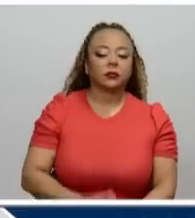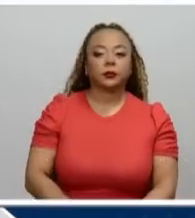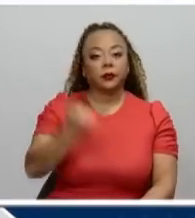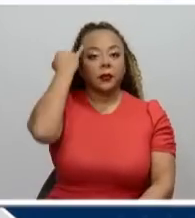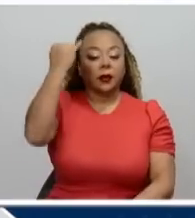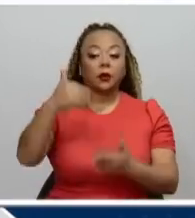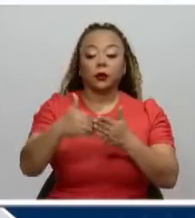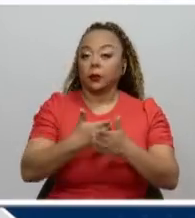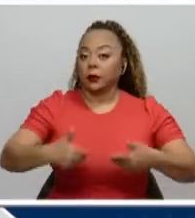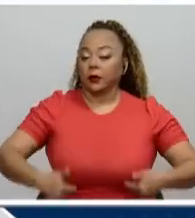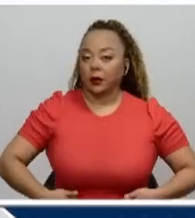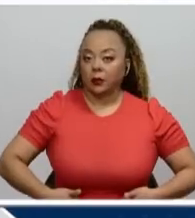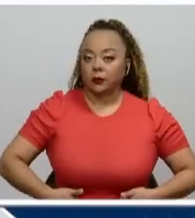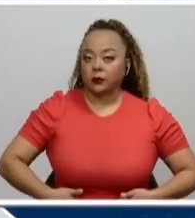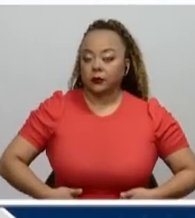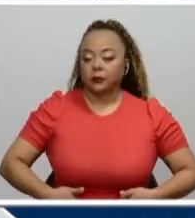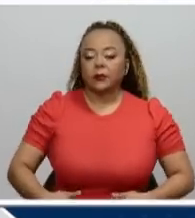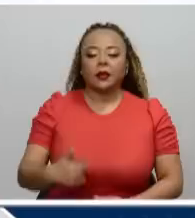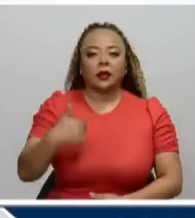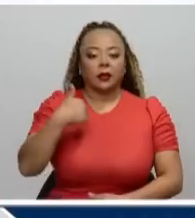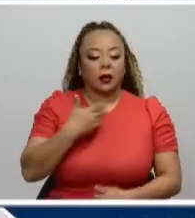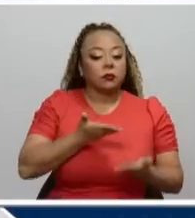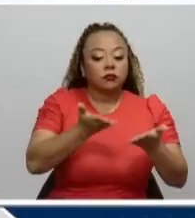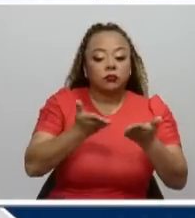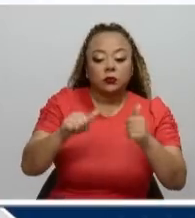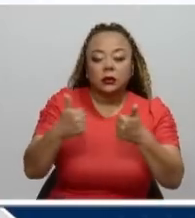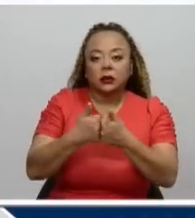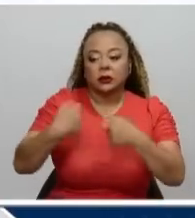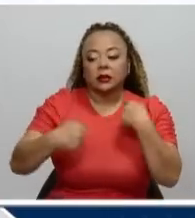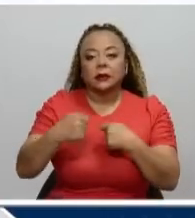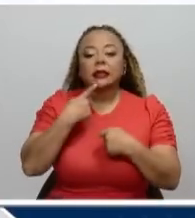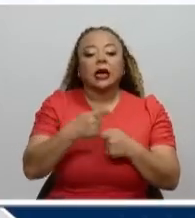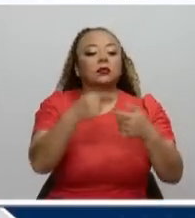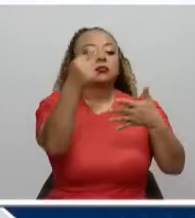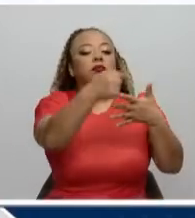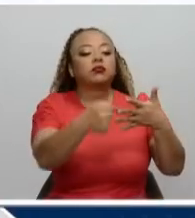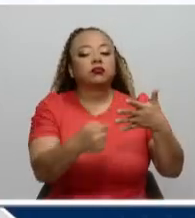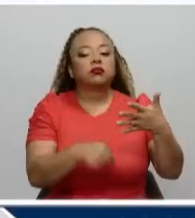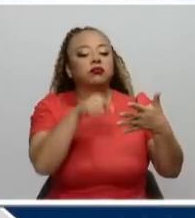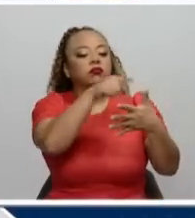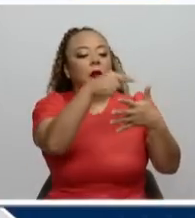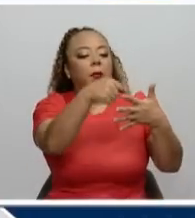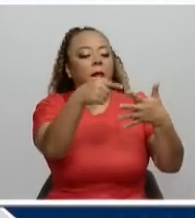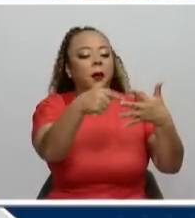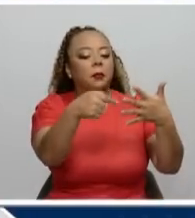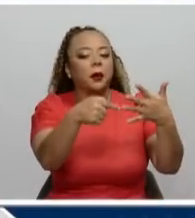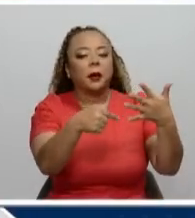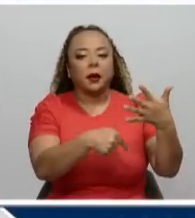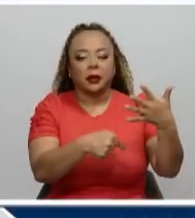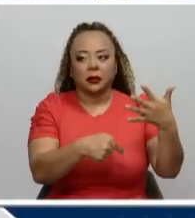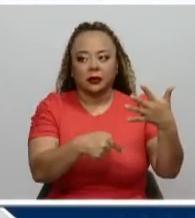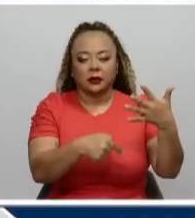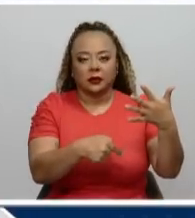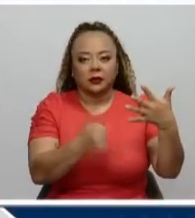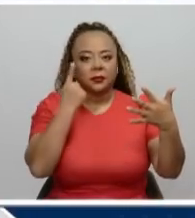el nuevo seleccionador tenga en bandeja los partidos de septiembre vea tome Aquí está Brandon Aguilera juega en el notting jugó 90